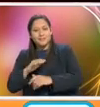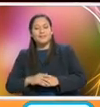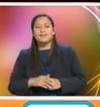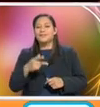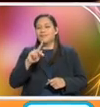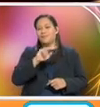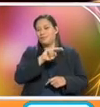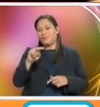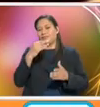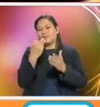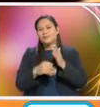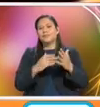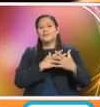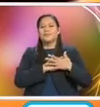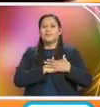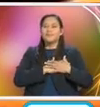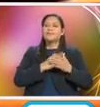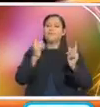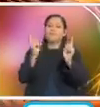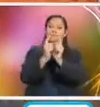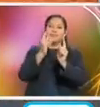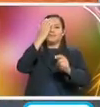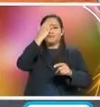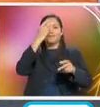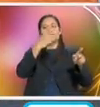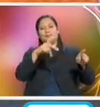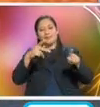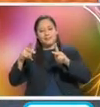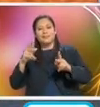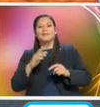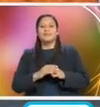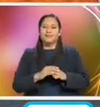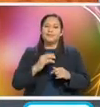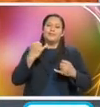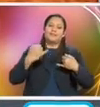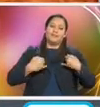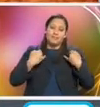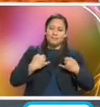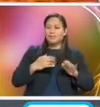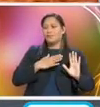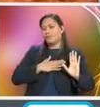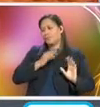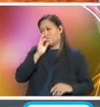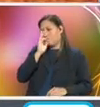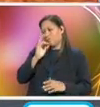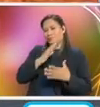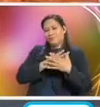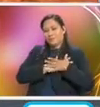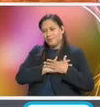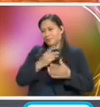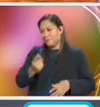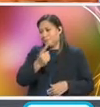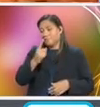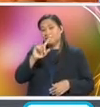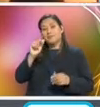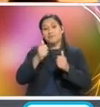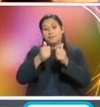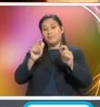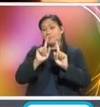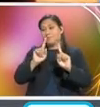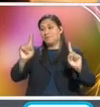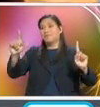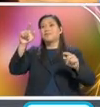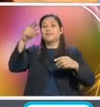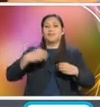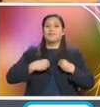es este amor que te conoces en la playa y además los chavos se juran amor eterno y al final pues cada cual se va, uno vive acá y otro